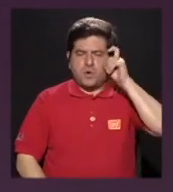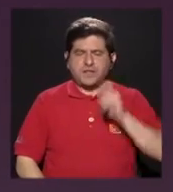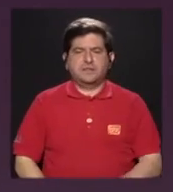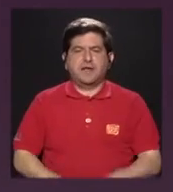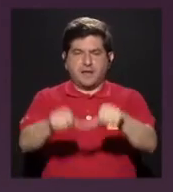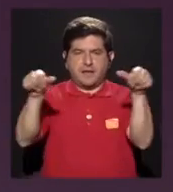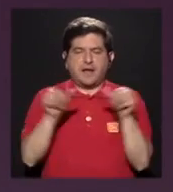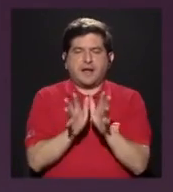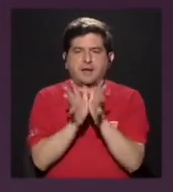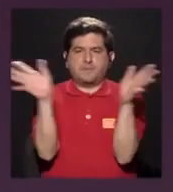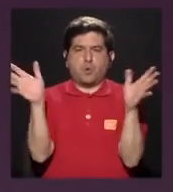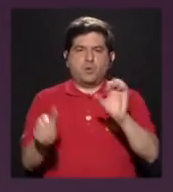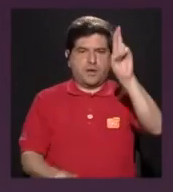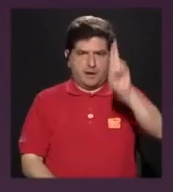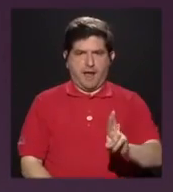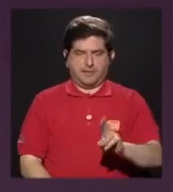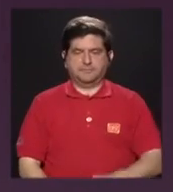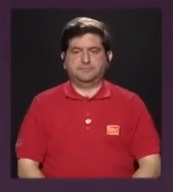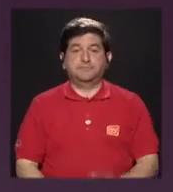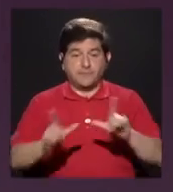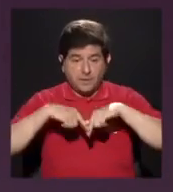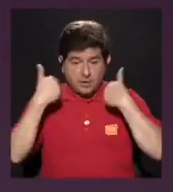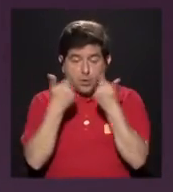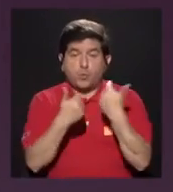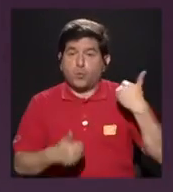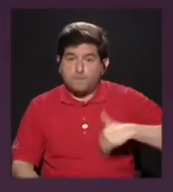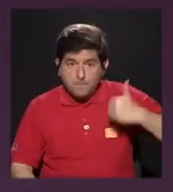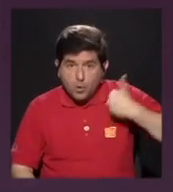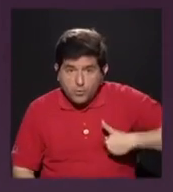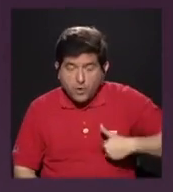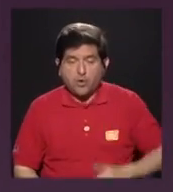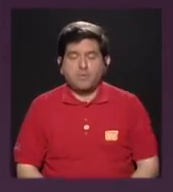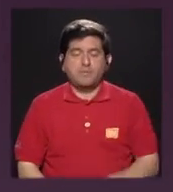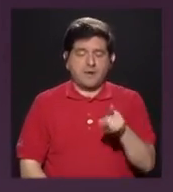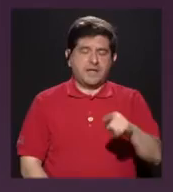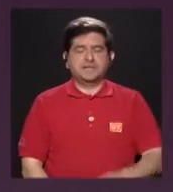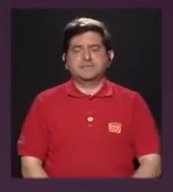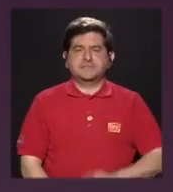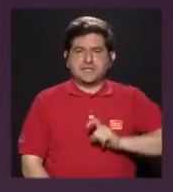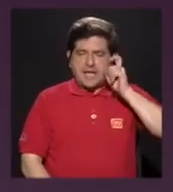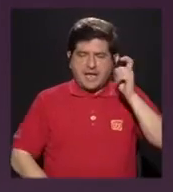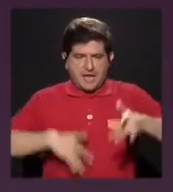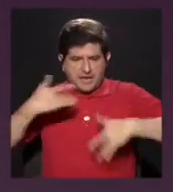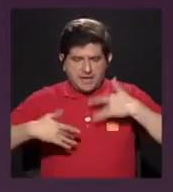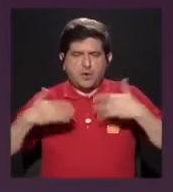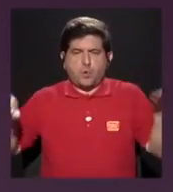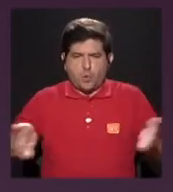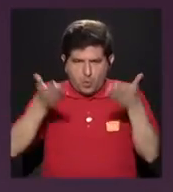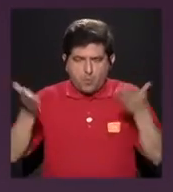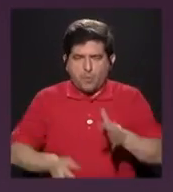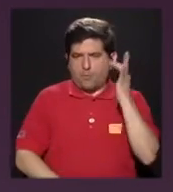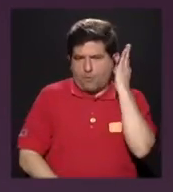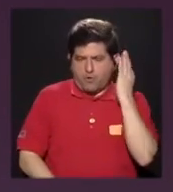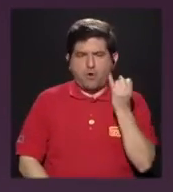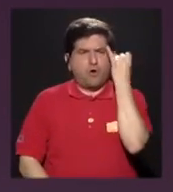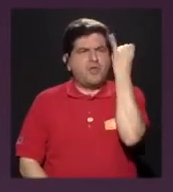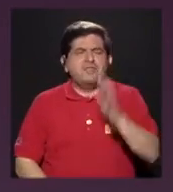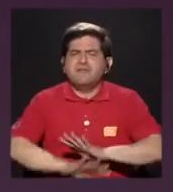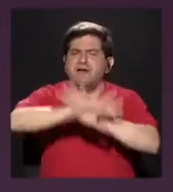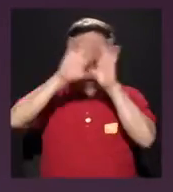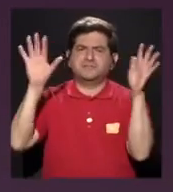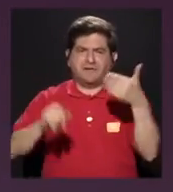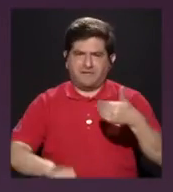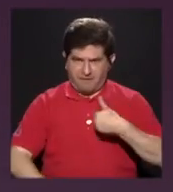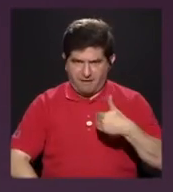de costa rica como un grupo de hombres género sensibles pro feministas con ideas muy claras